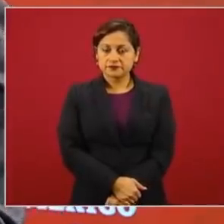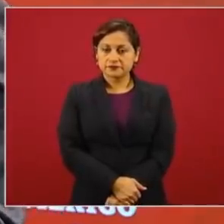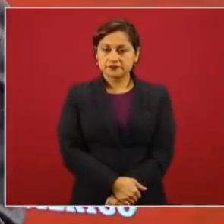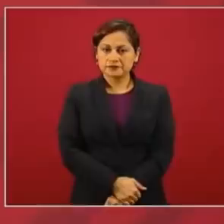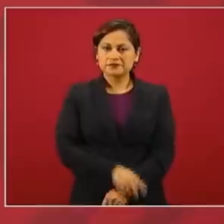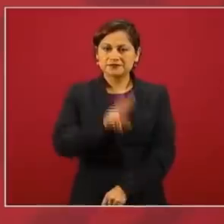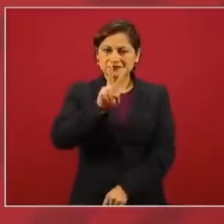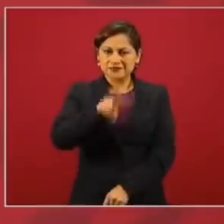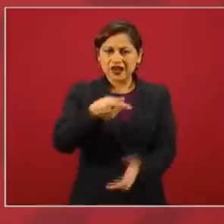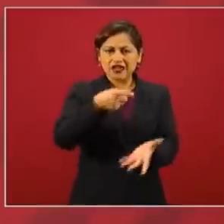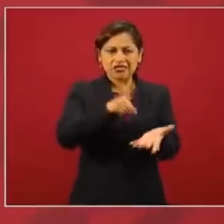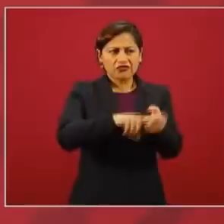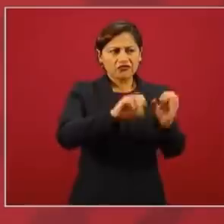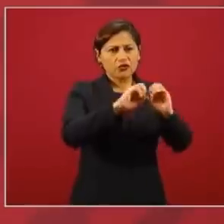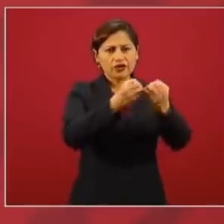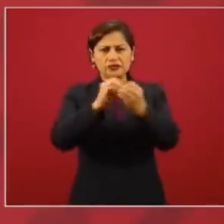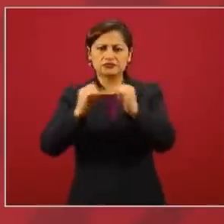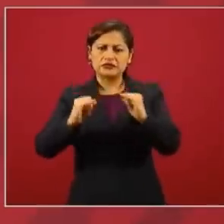mucho gasto.